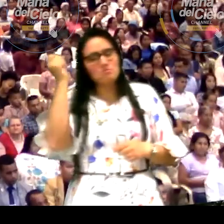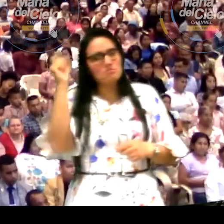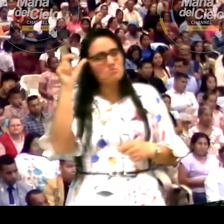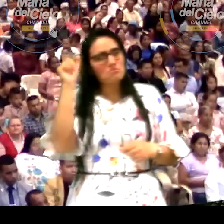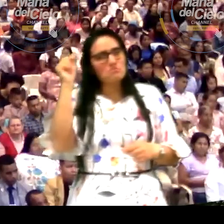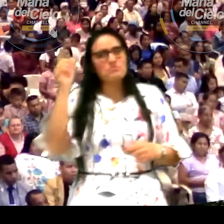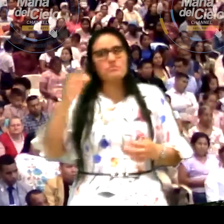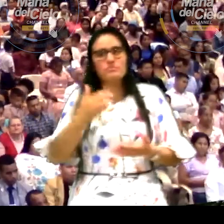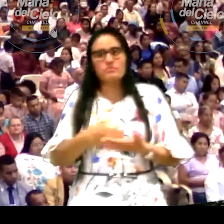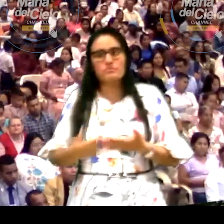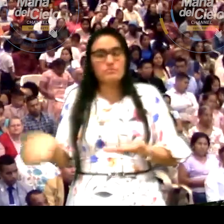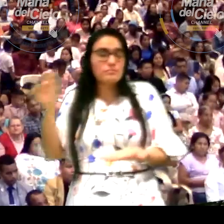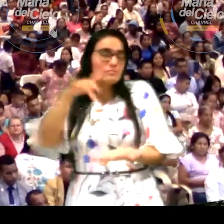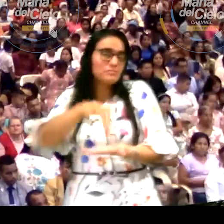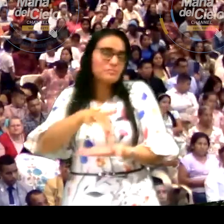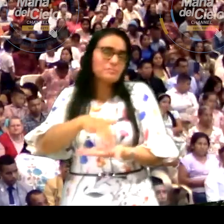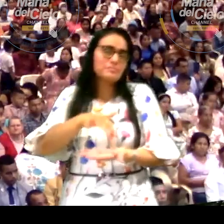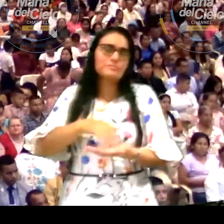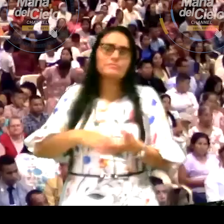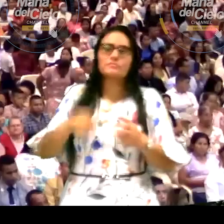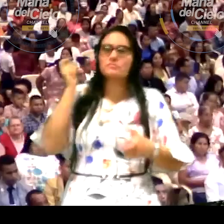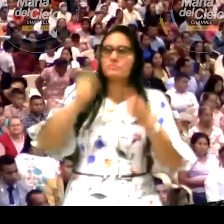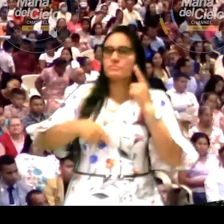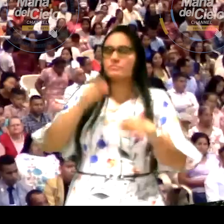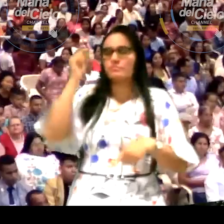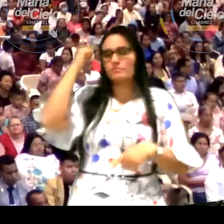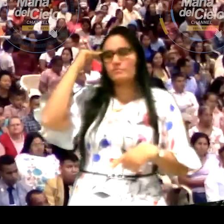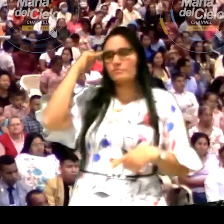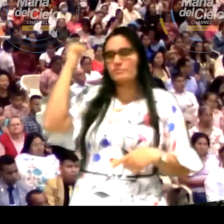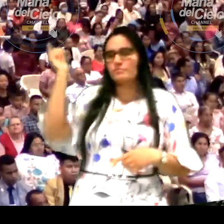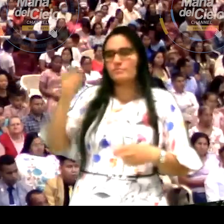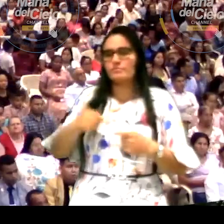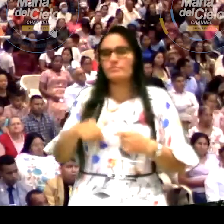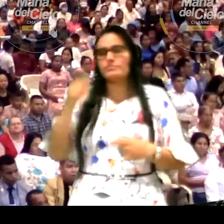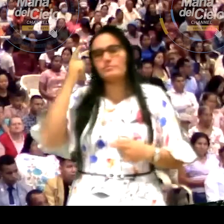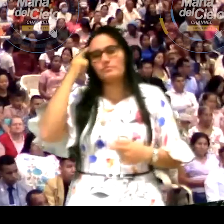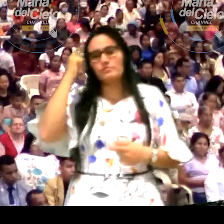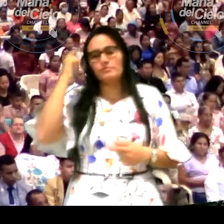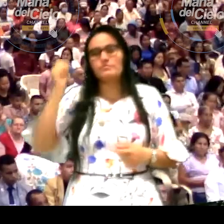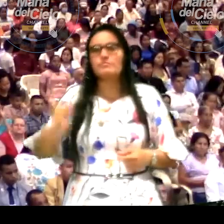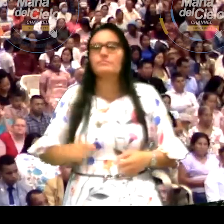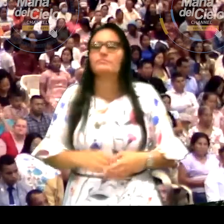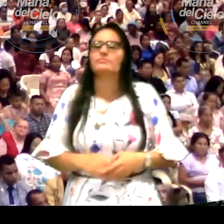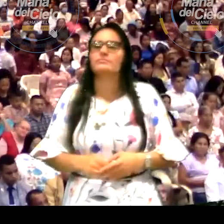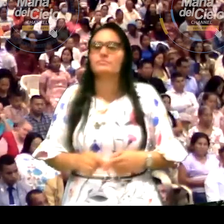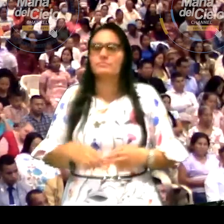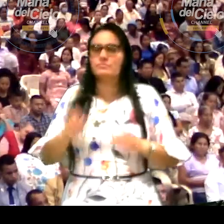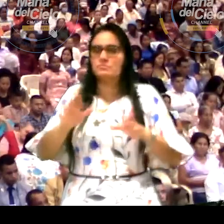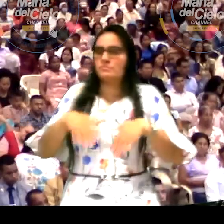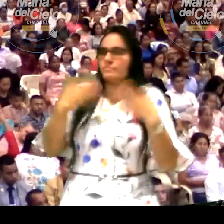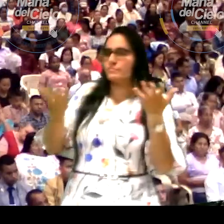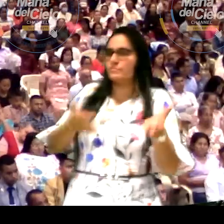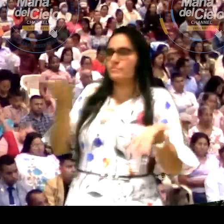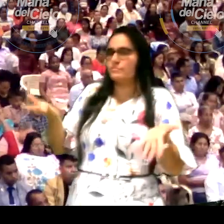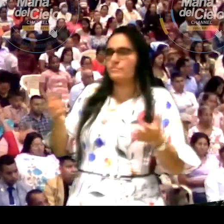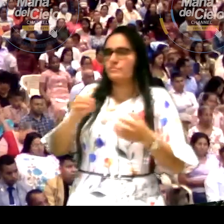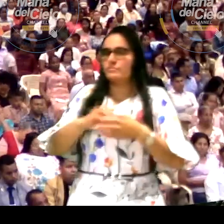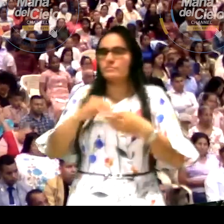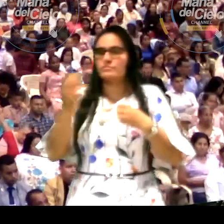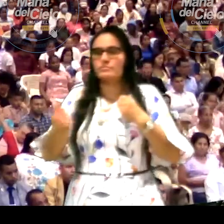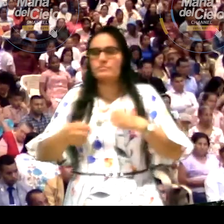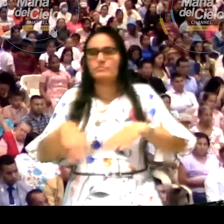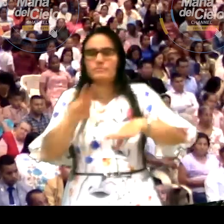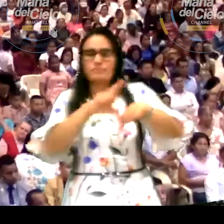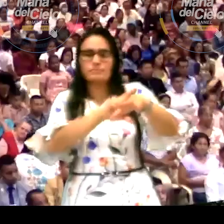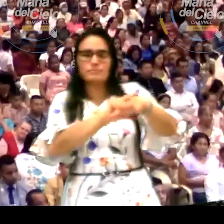usar la lógica y pueden tener razón. Pero es que me desahuciaron. Desde niña fui